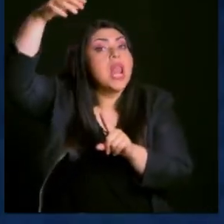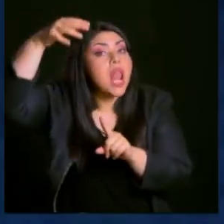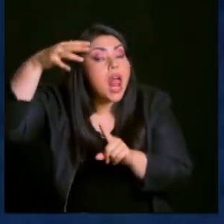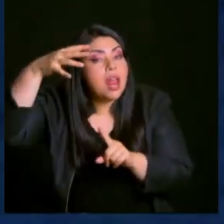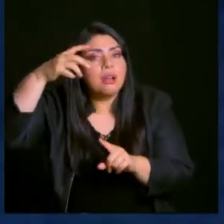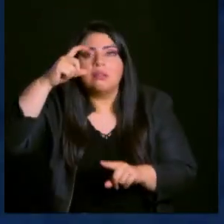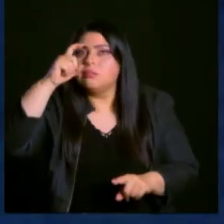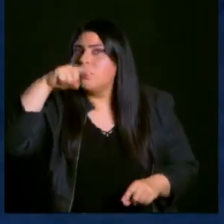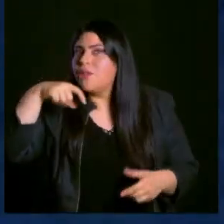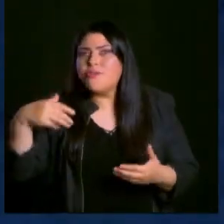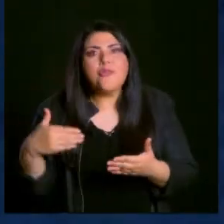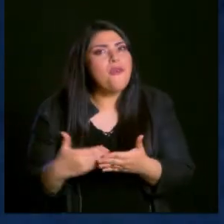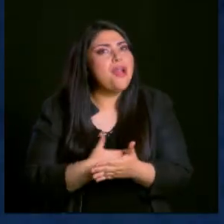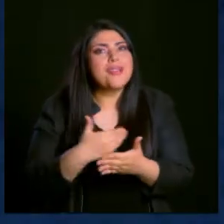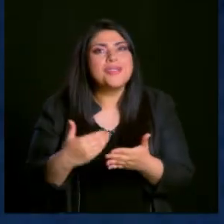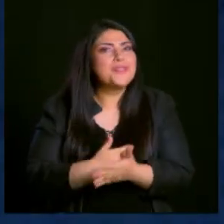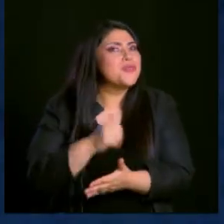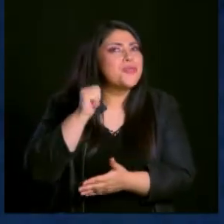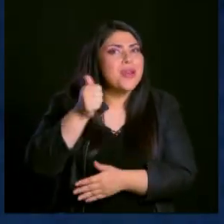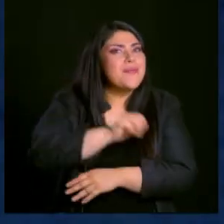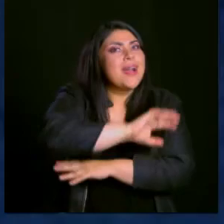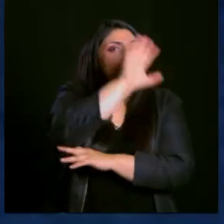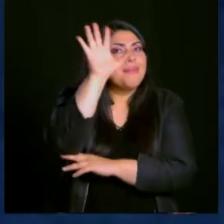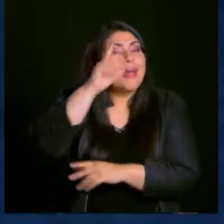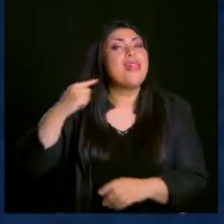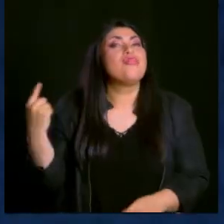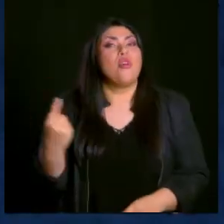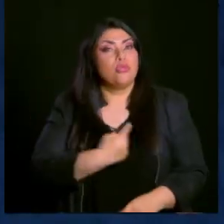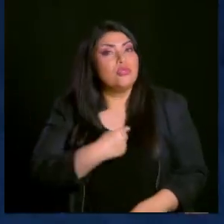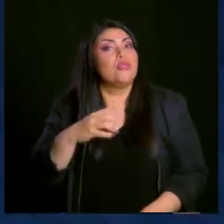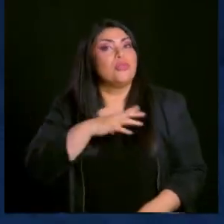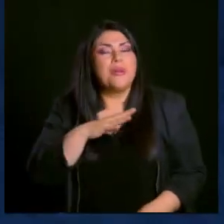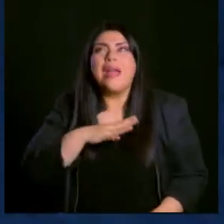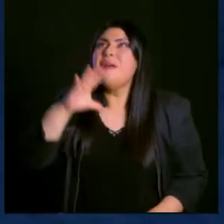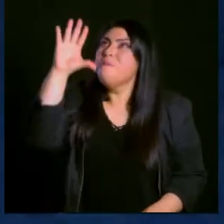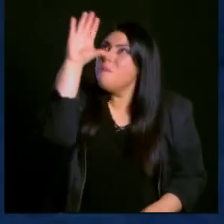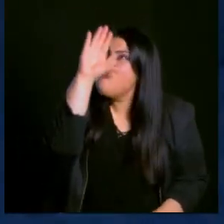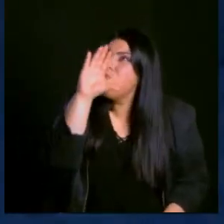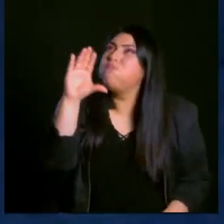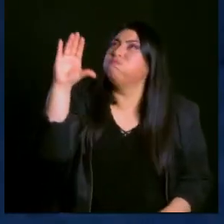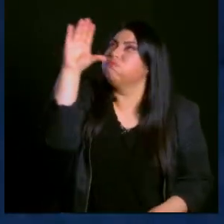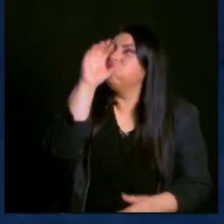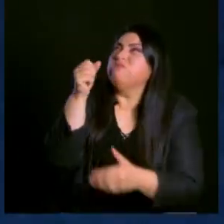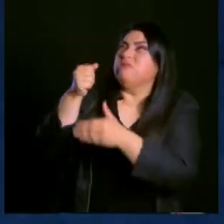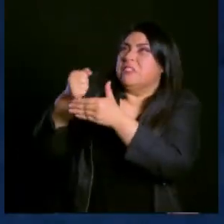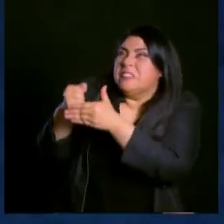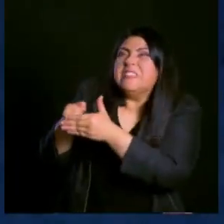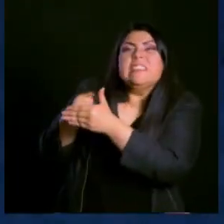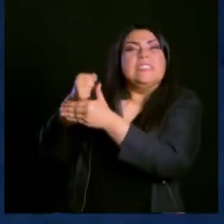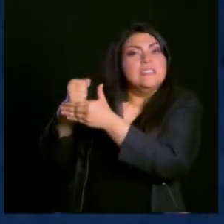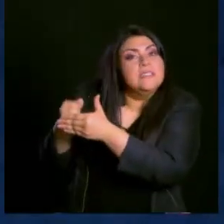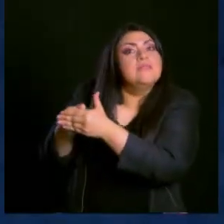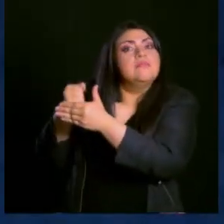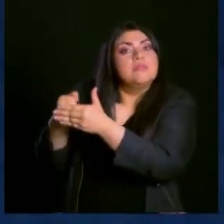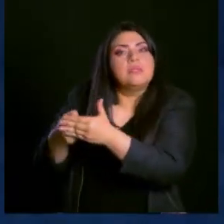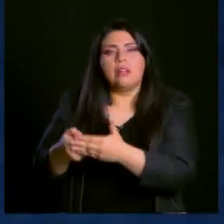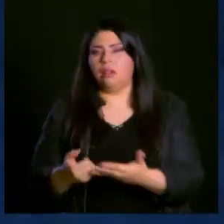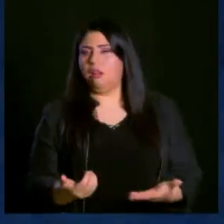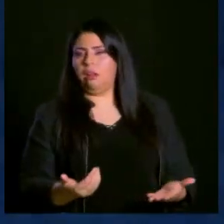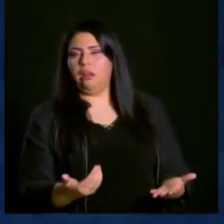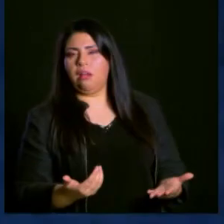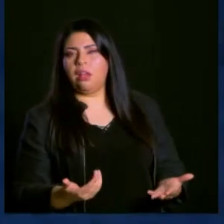se renueve a cada mañana se busca cada mañana la gracia de Dios por ser por ser gracias no quiere ser que sea gratis